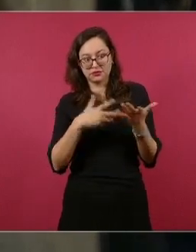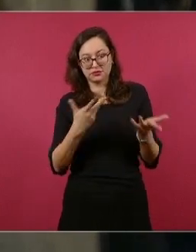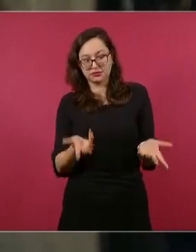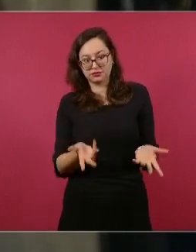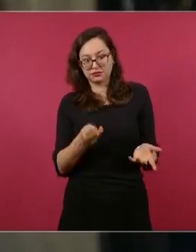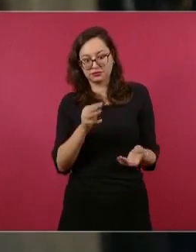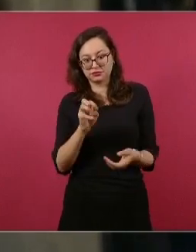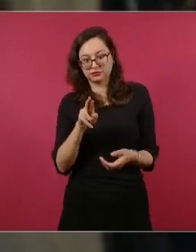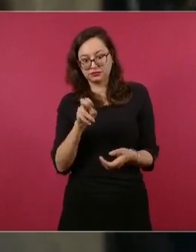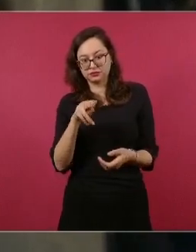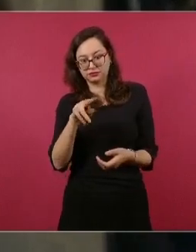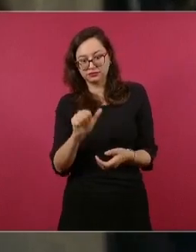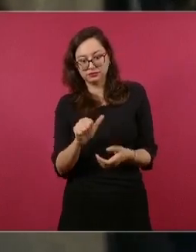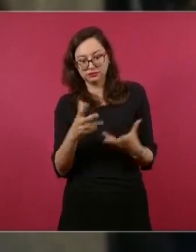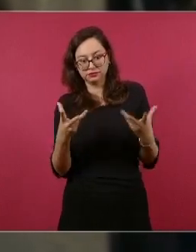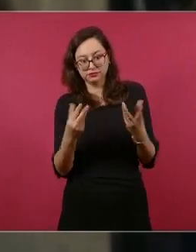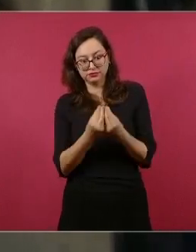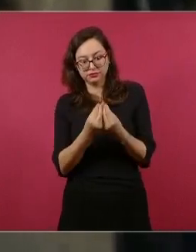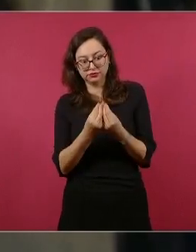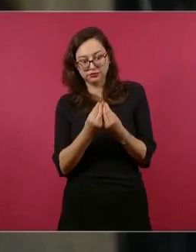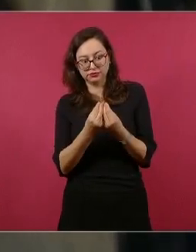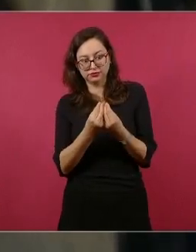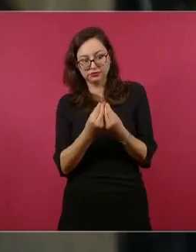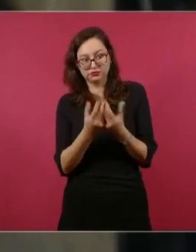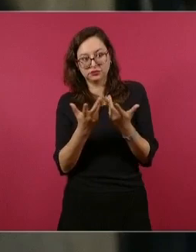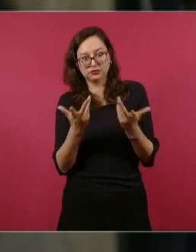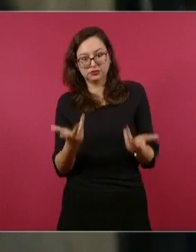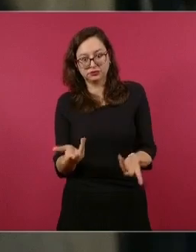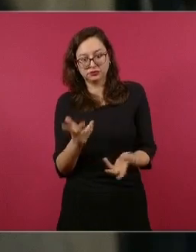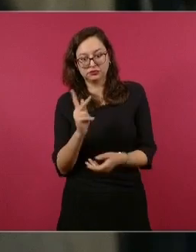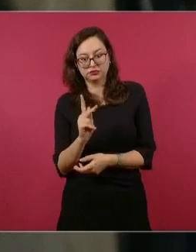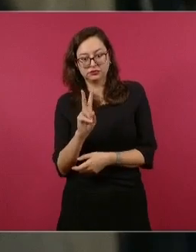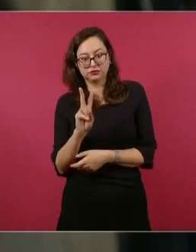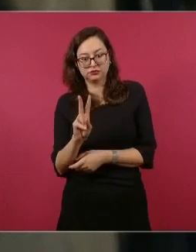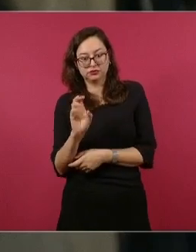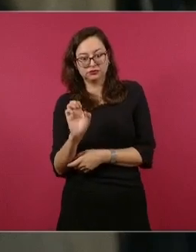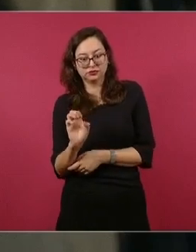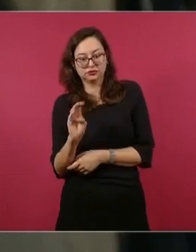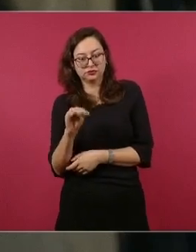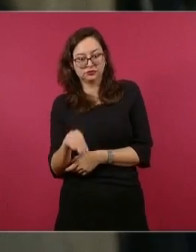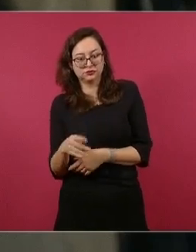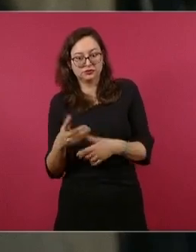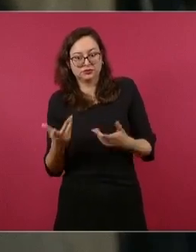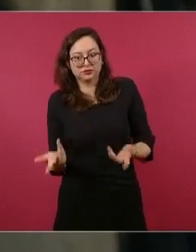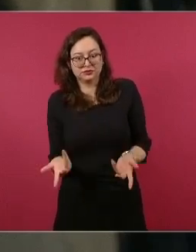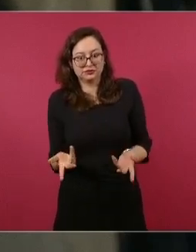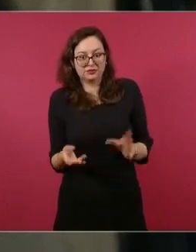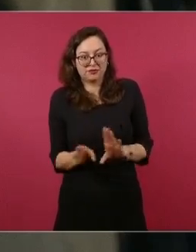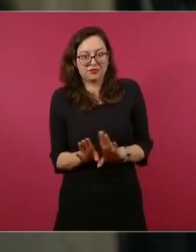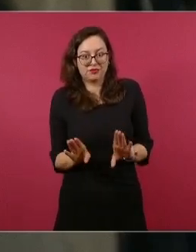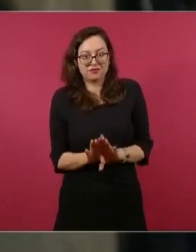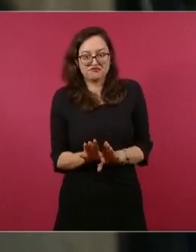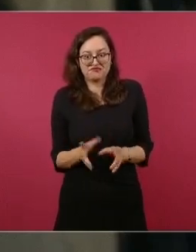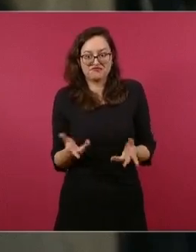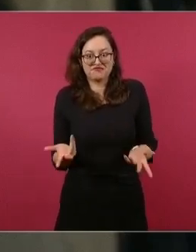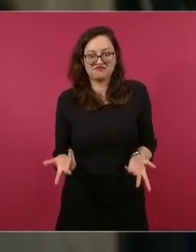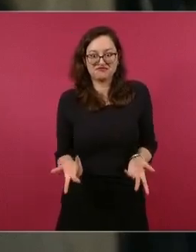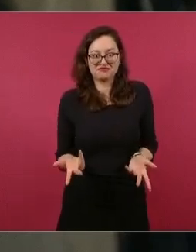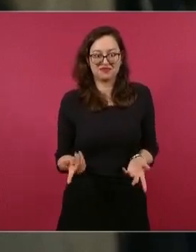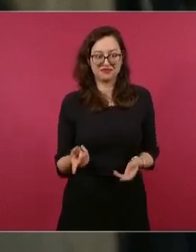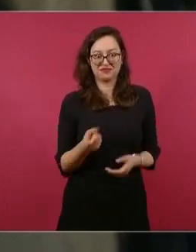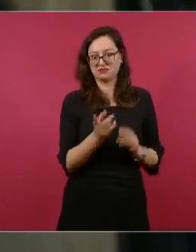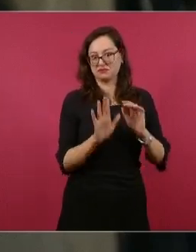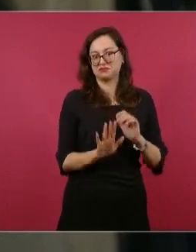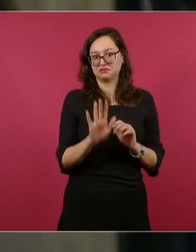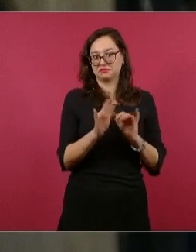llegó con el PRI a la presidencia y que lo mismo llega con el que tiene las mayores posibilidades de ganar. ¿Hay qué opina en torno al tema